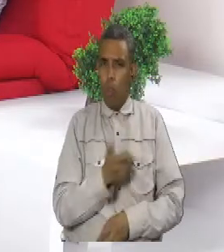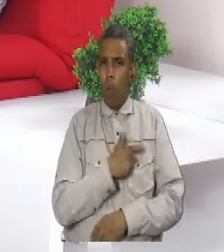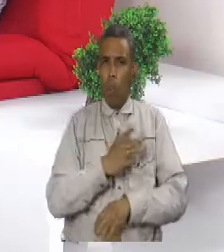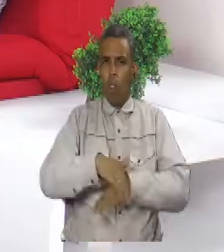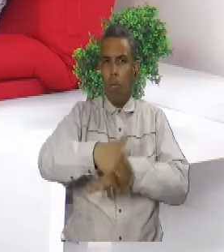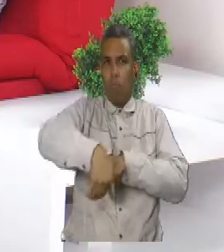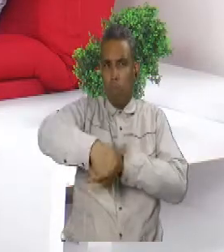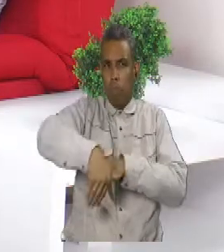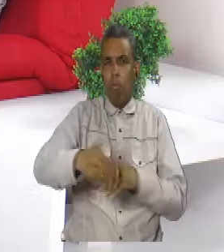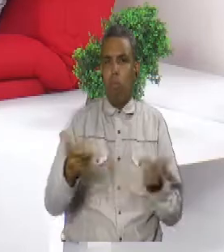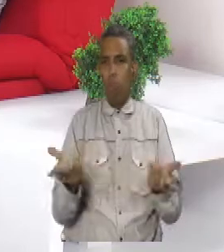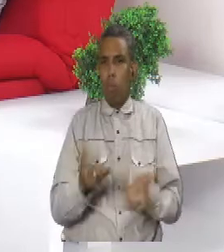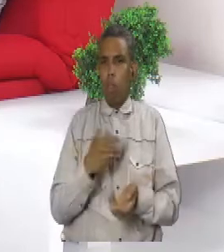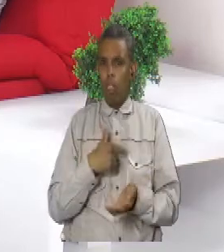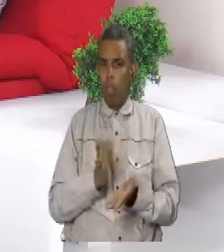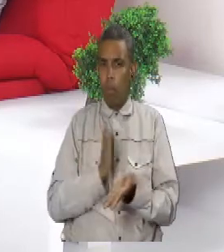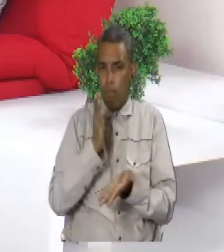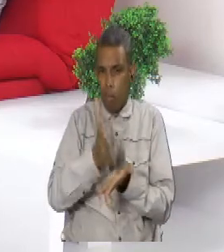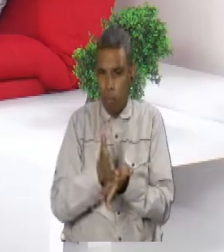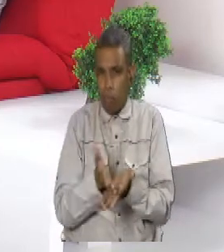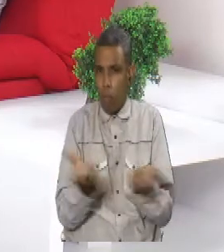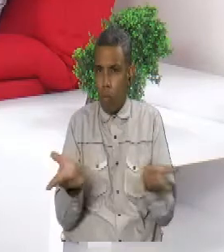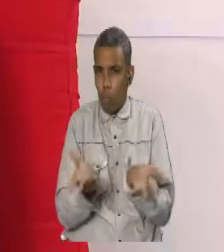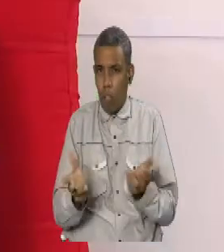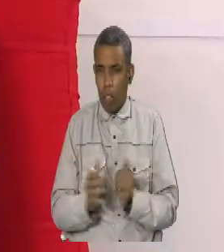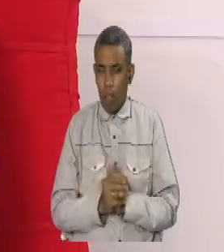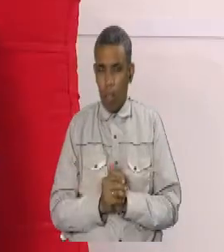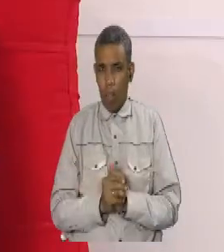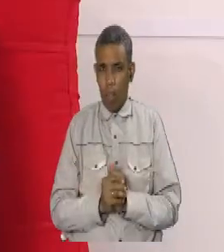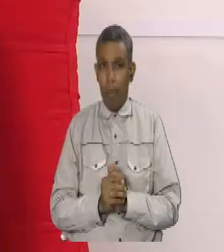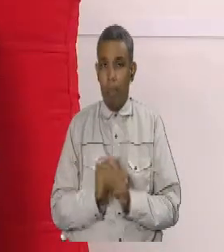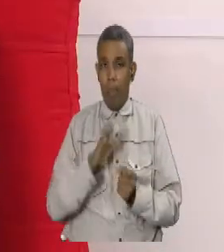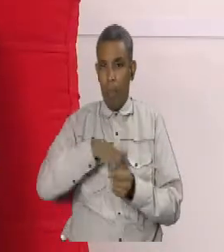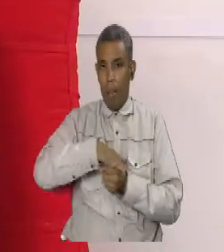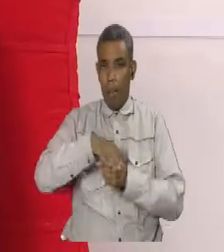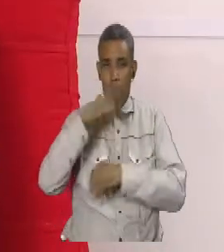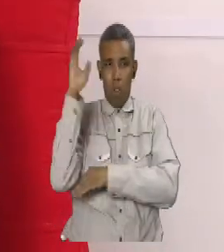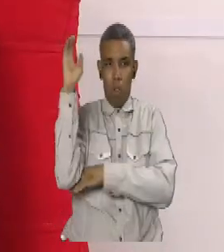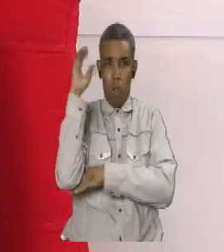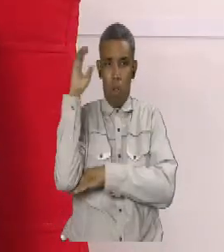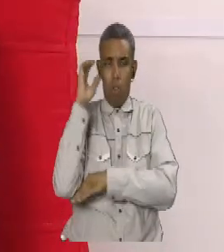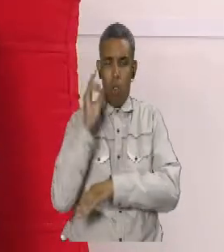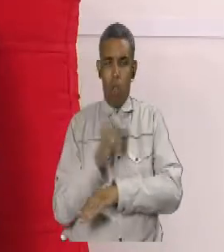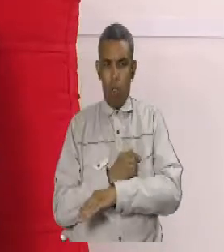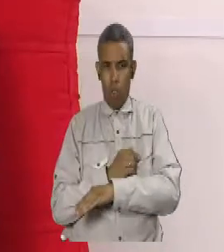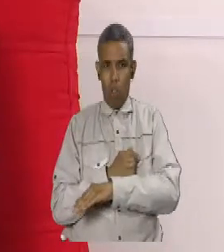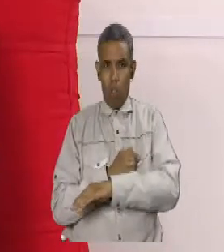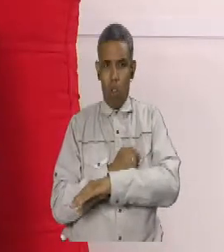el cabello o la caída del cabello? Bueno, nos puede encontrar en el barrio Colombia, carrera 40 y